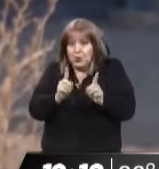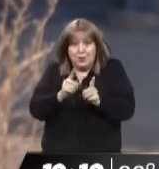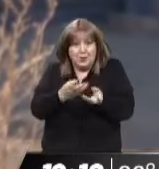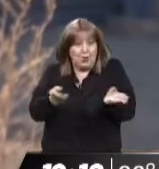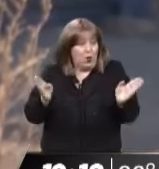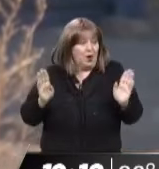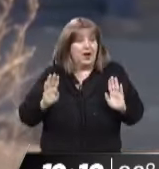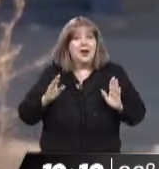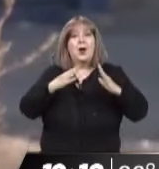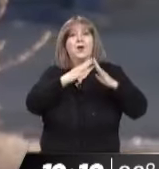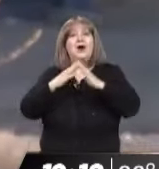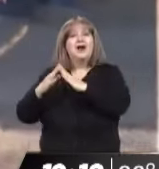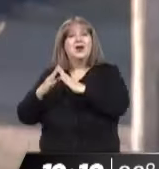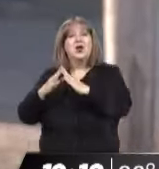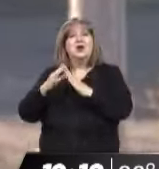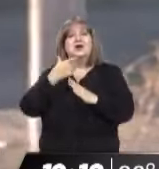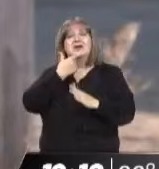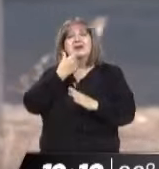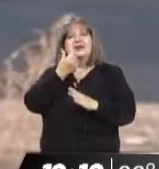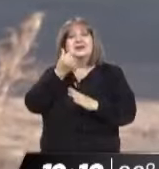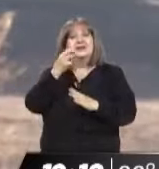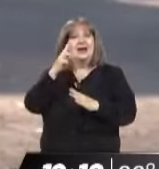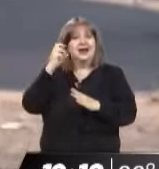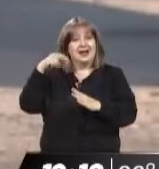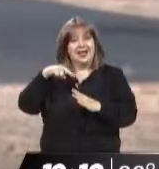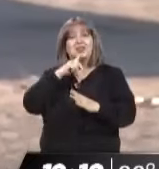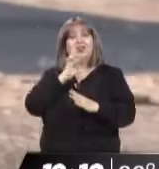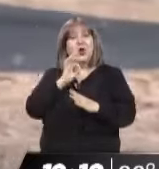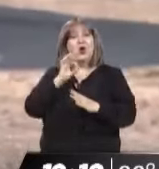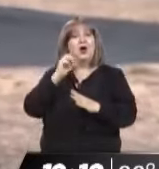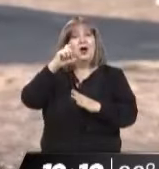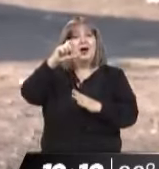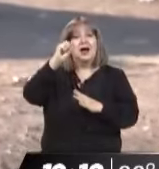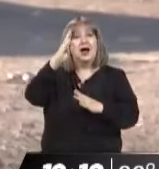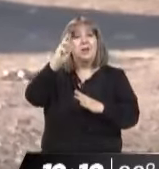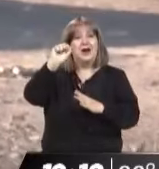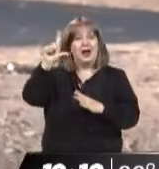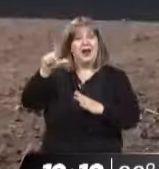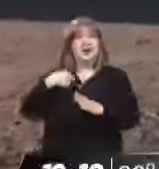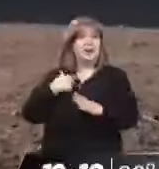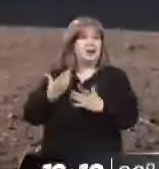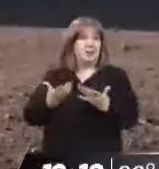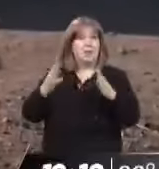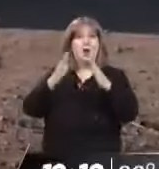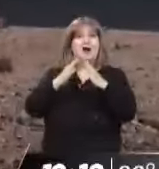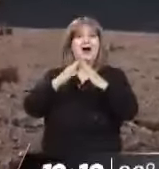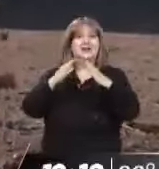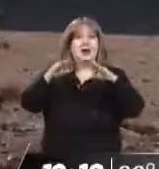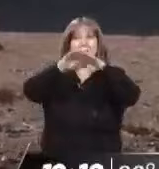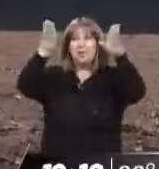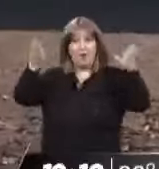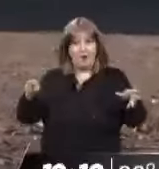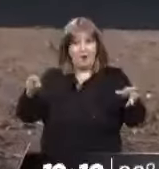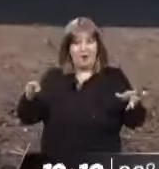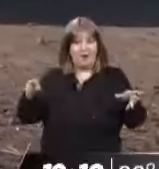momento, que es en el barrio Sargento Cabral, más conocida este lugar como la Casa del Container. ¿Y por qué decimos que